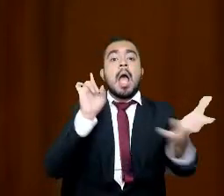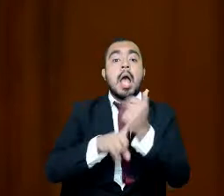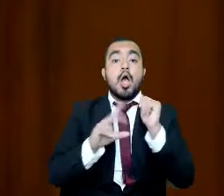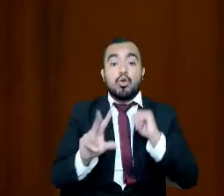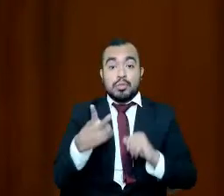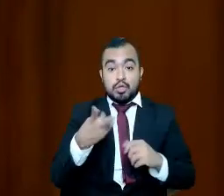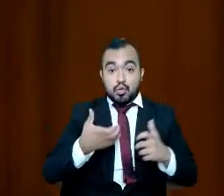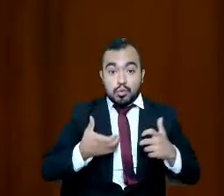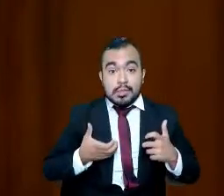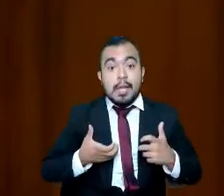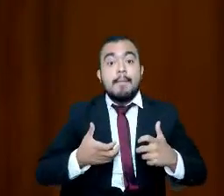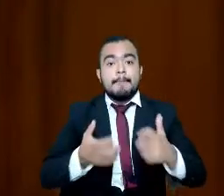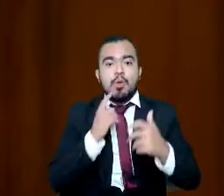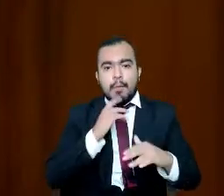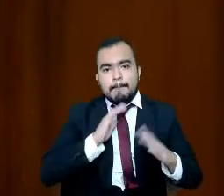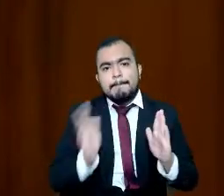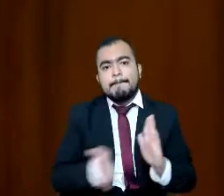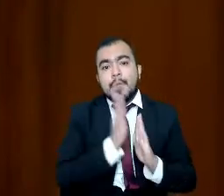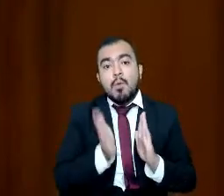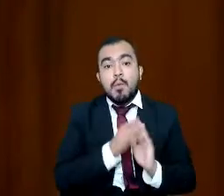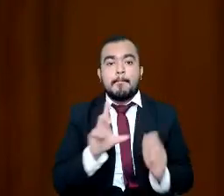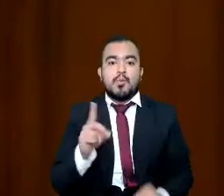caminos 32.